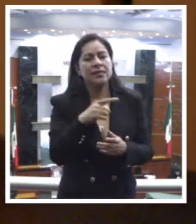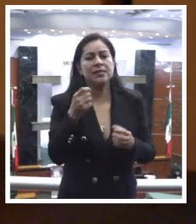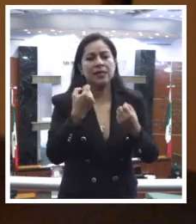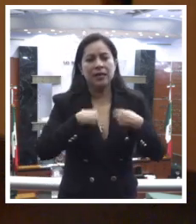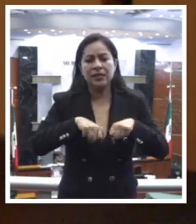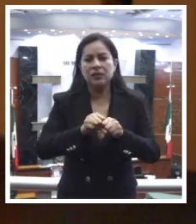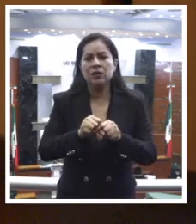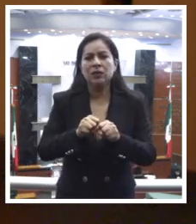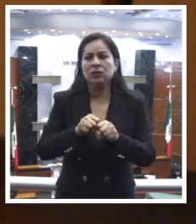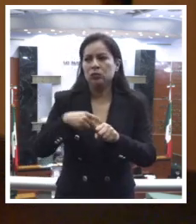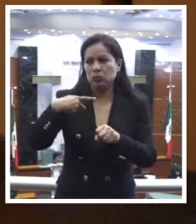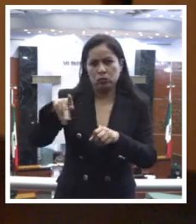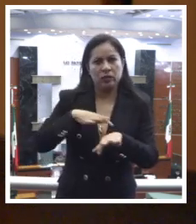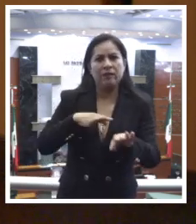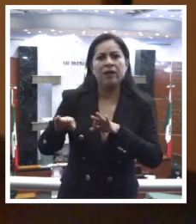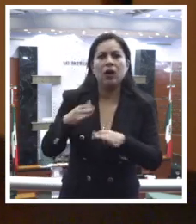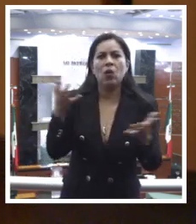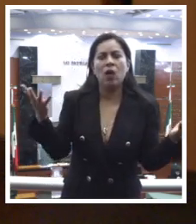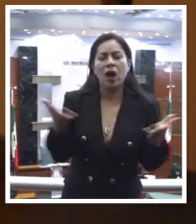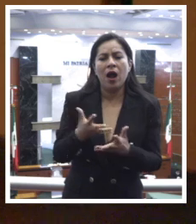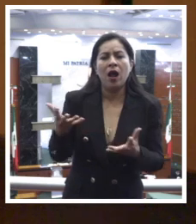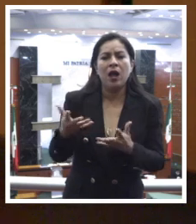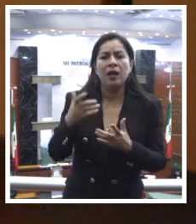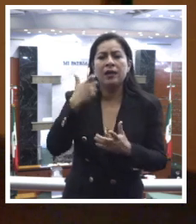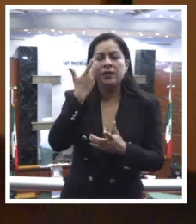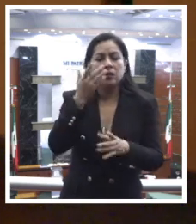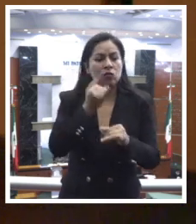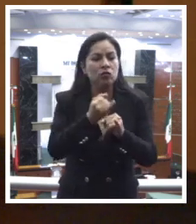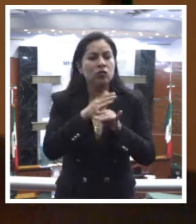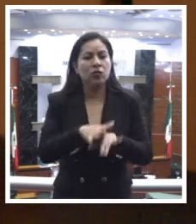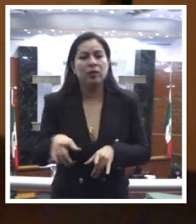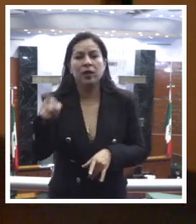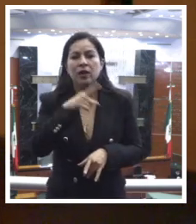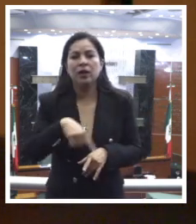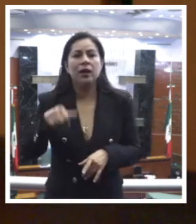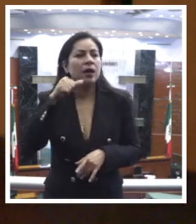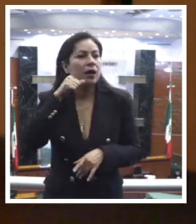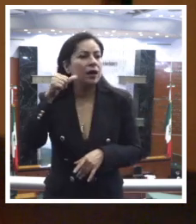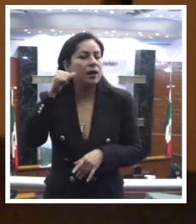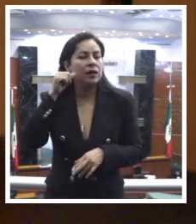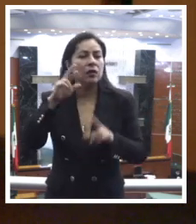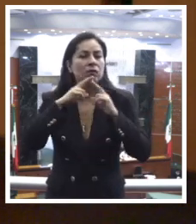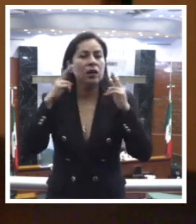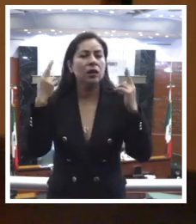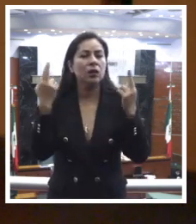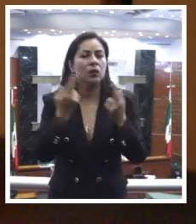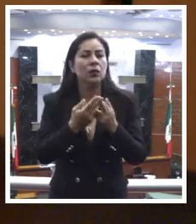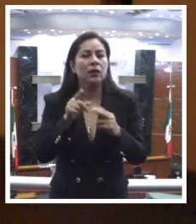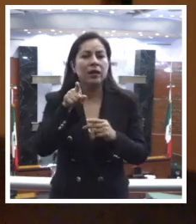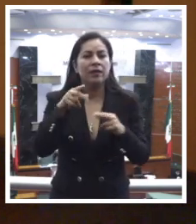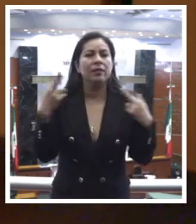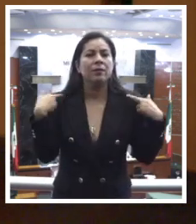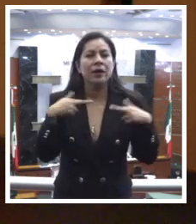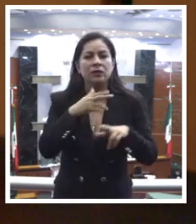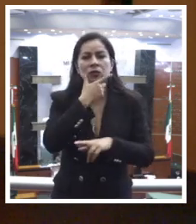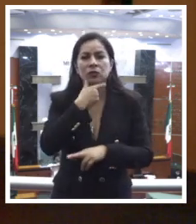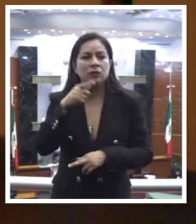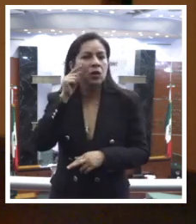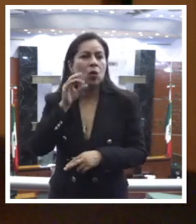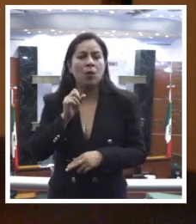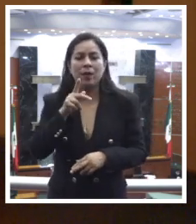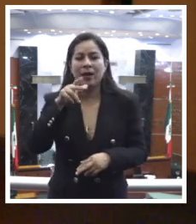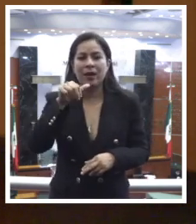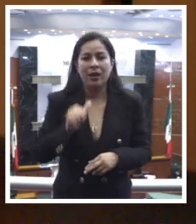que haga su tarea. Y quiero informar que el día de ayer hubo una reunión ahí de maestras y maestros en